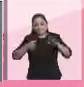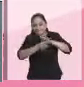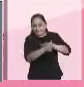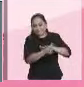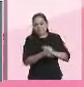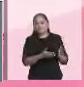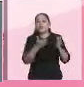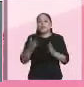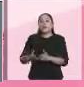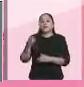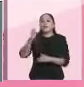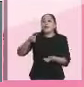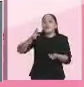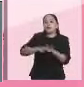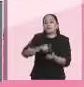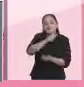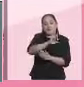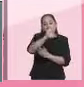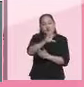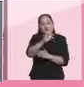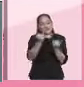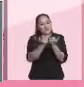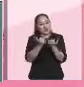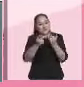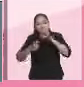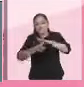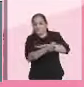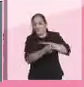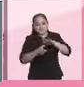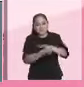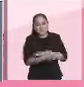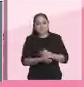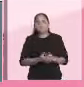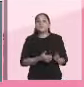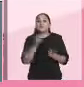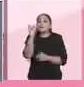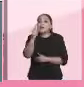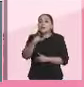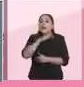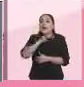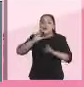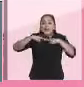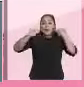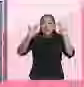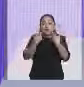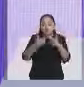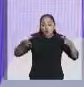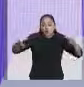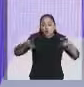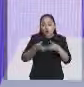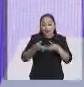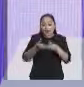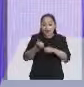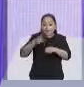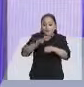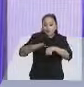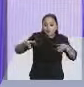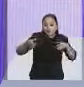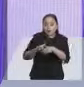de Felipe Calderón. Entonces, incluso llevaron a cabo una reunión del Consejo.